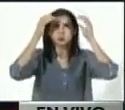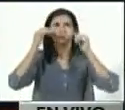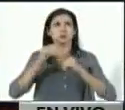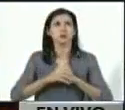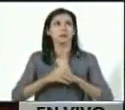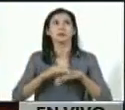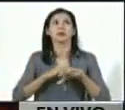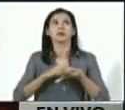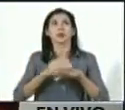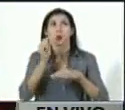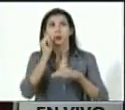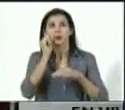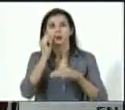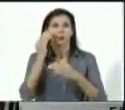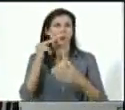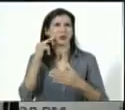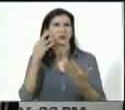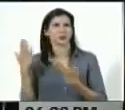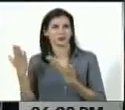Barquindo.